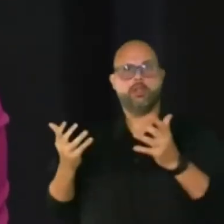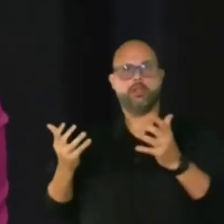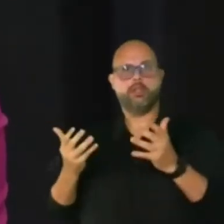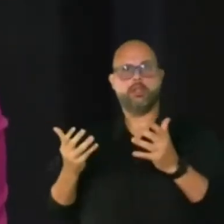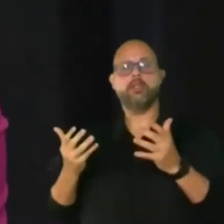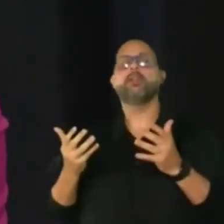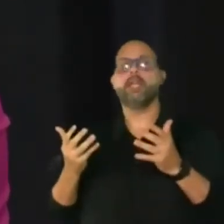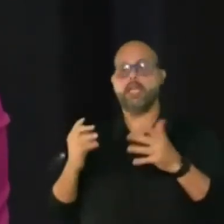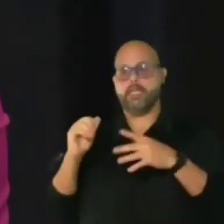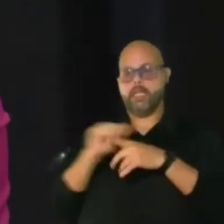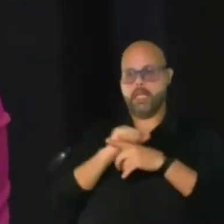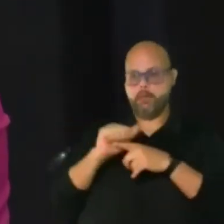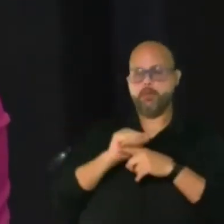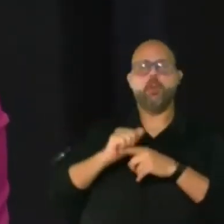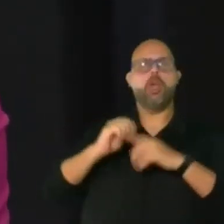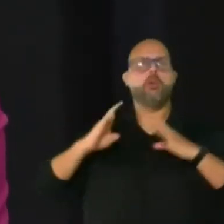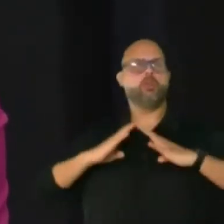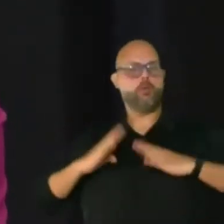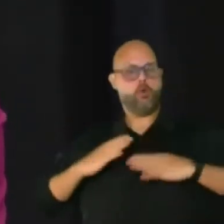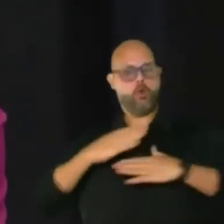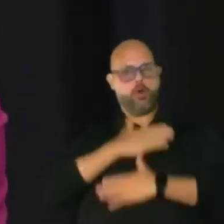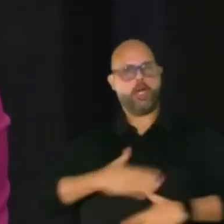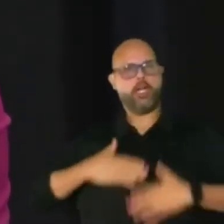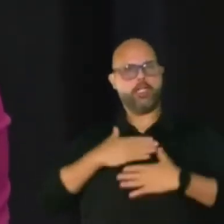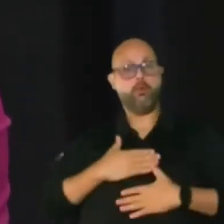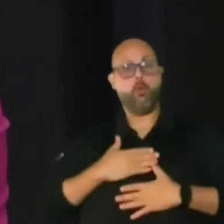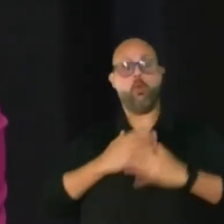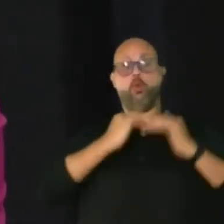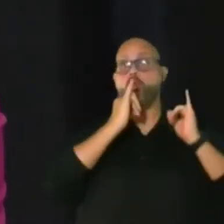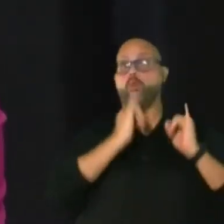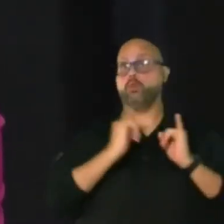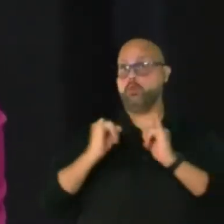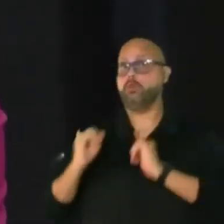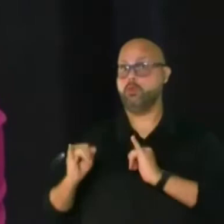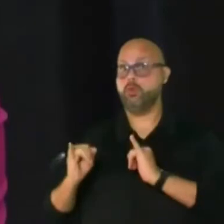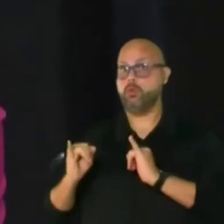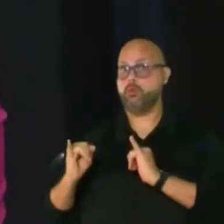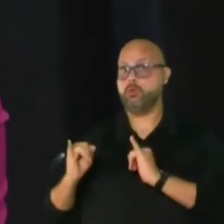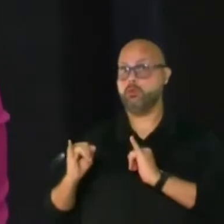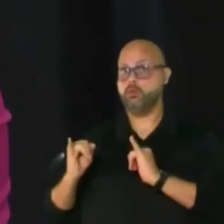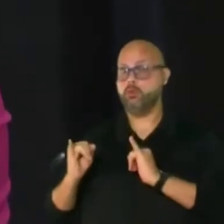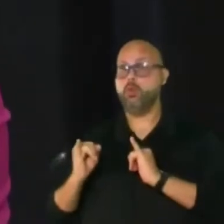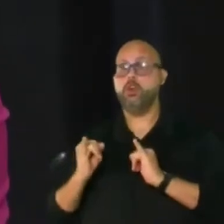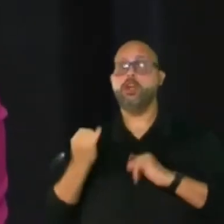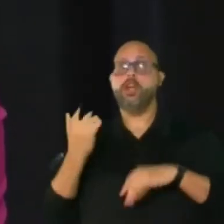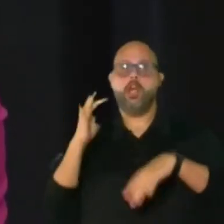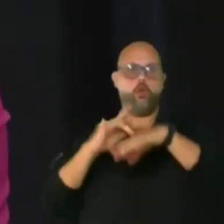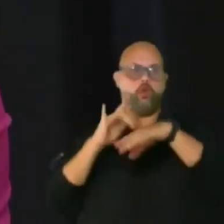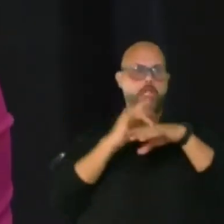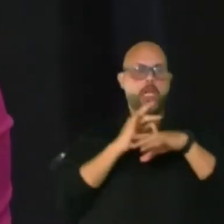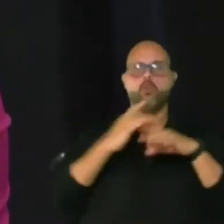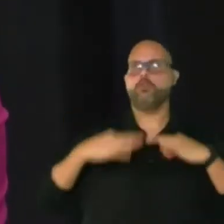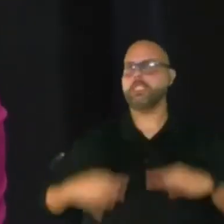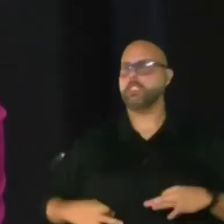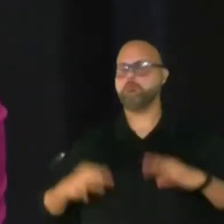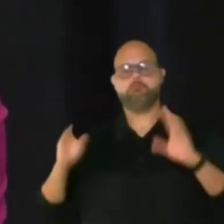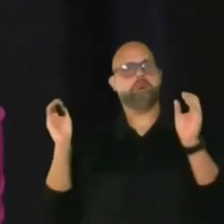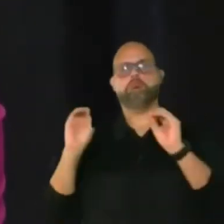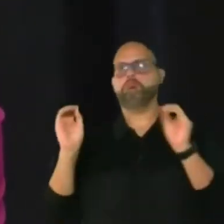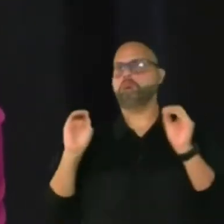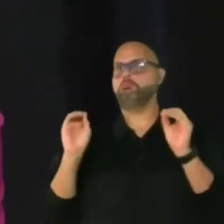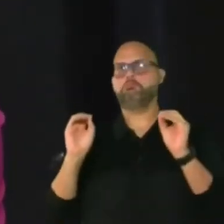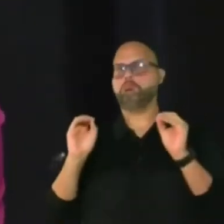deportivo y recreativo de manera individual y sin contacto físico. No están permitidas las